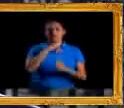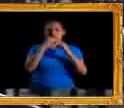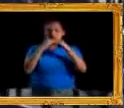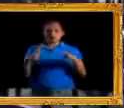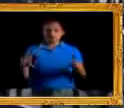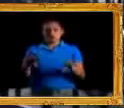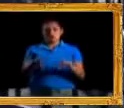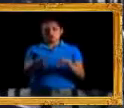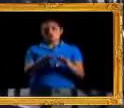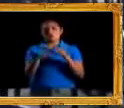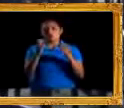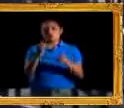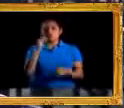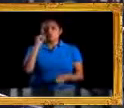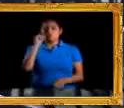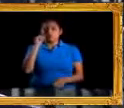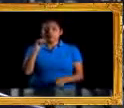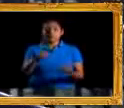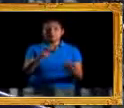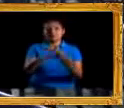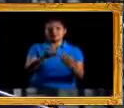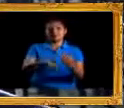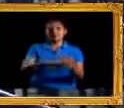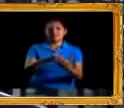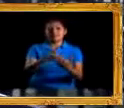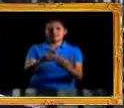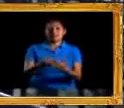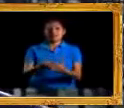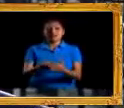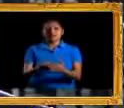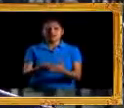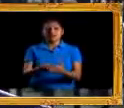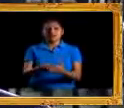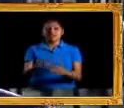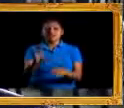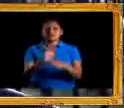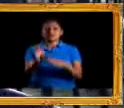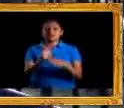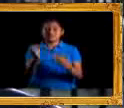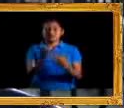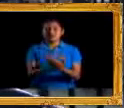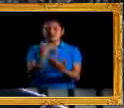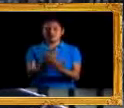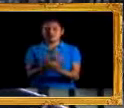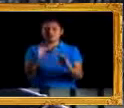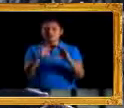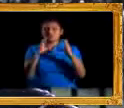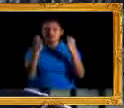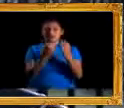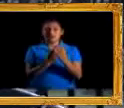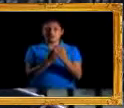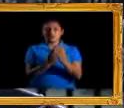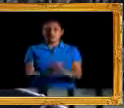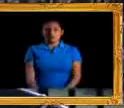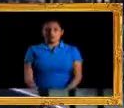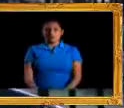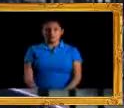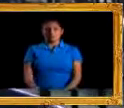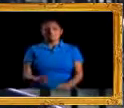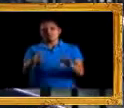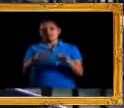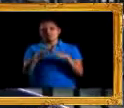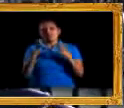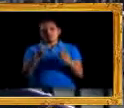como hombre y implantar el sistema económico mundial, hermano, corromperlo.